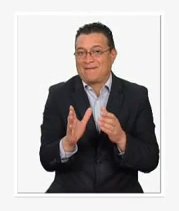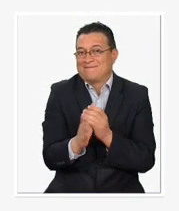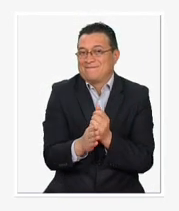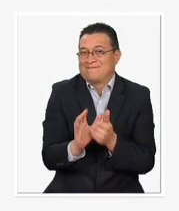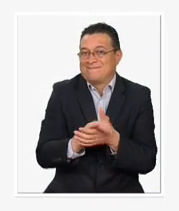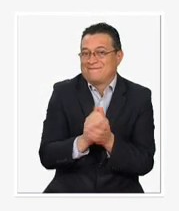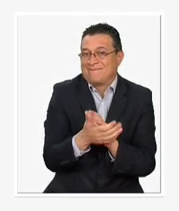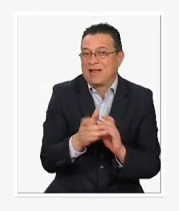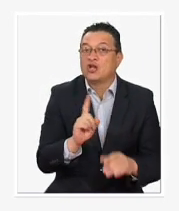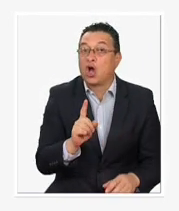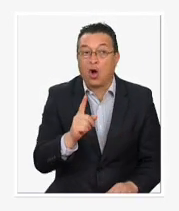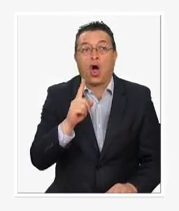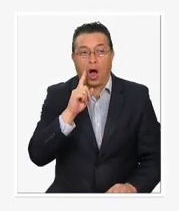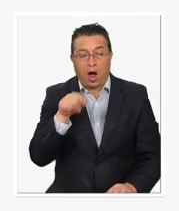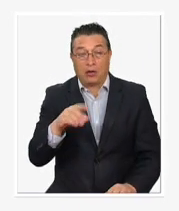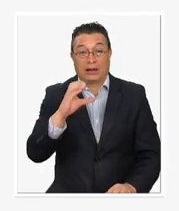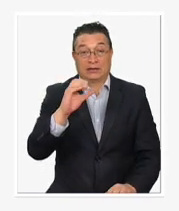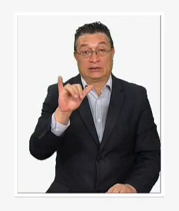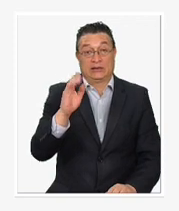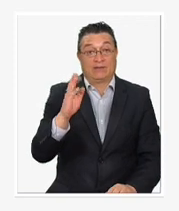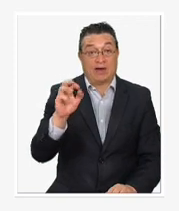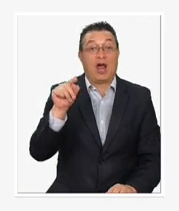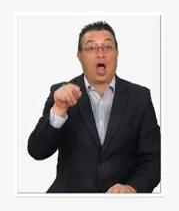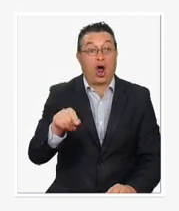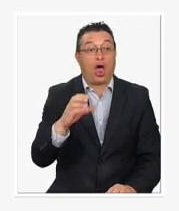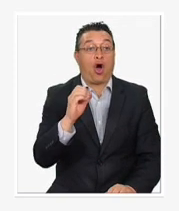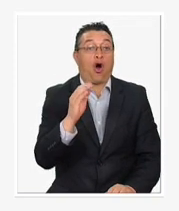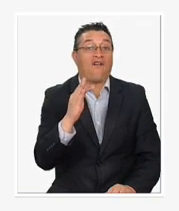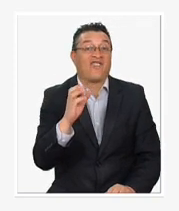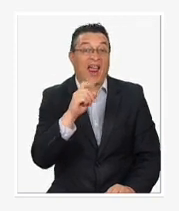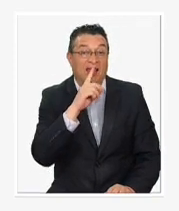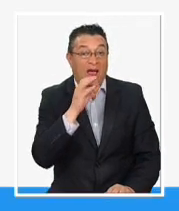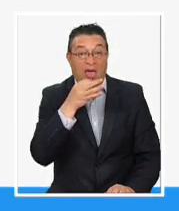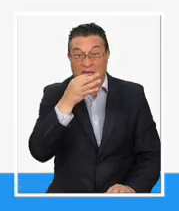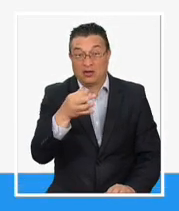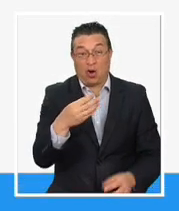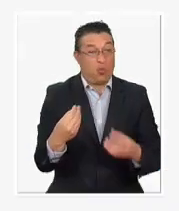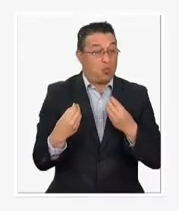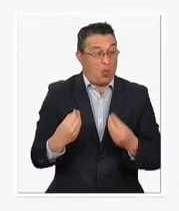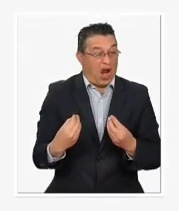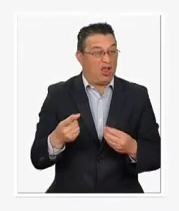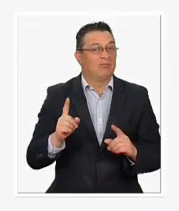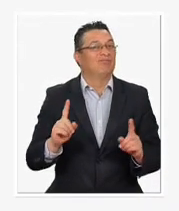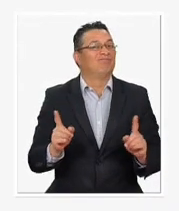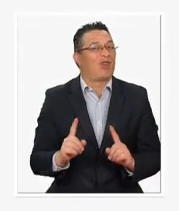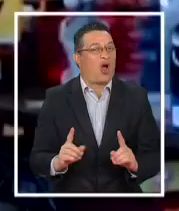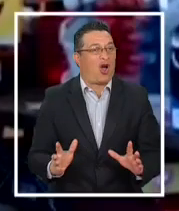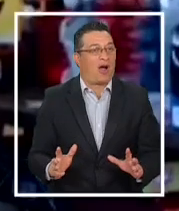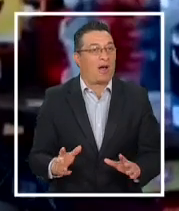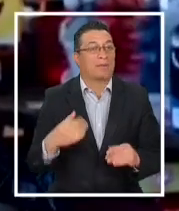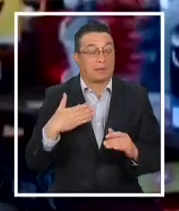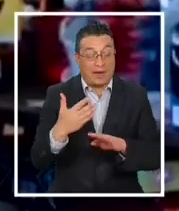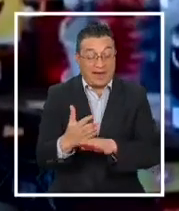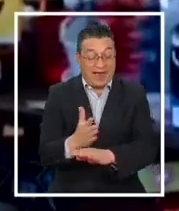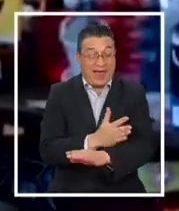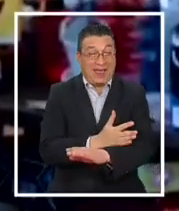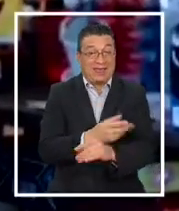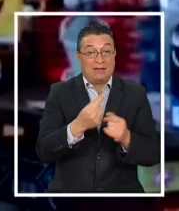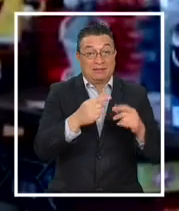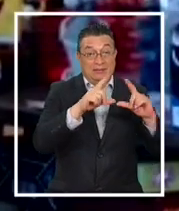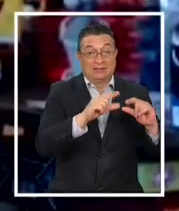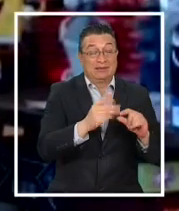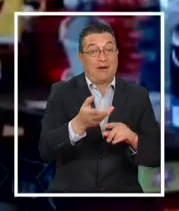sí auguran que en este Cyber las ofertas no serán tan atractivas como en eventos anteriores. Los precios prepandemia nunca van a